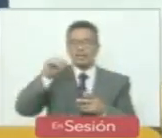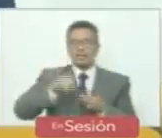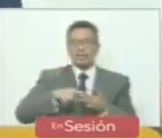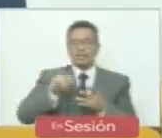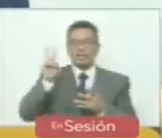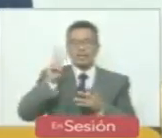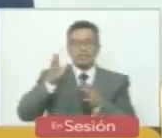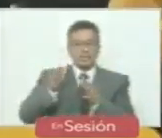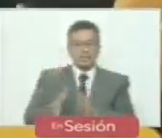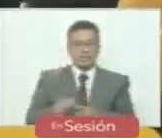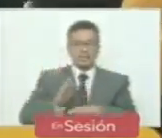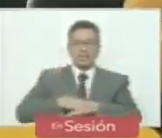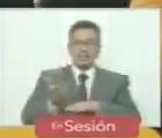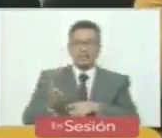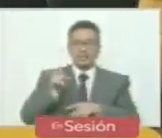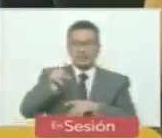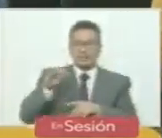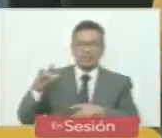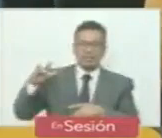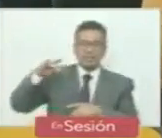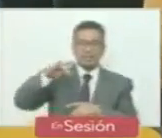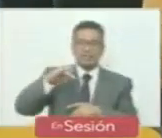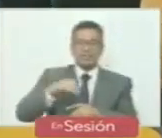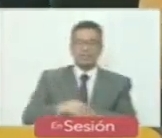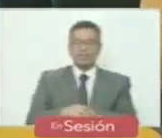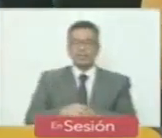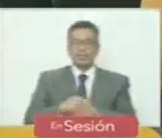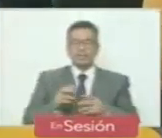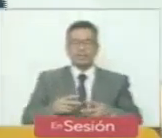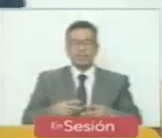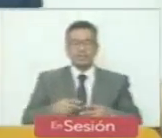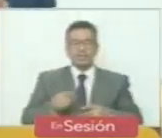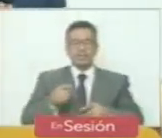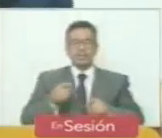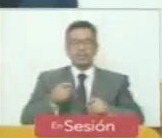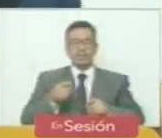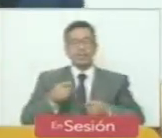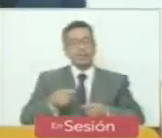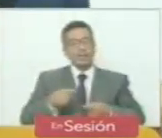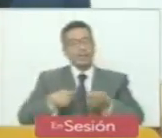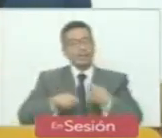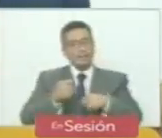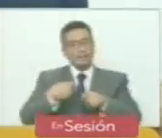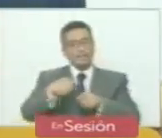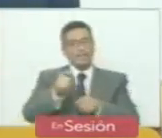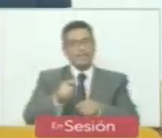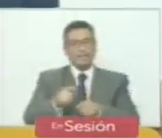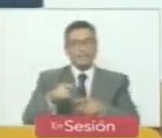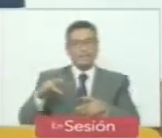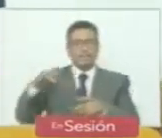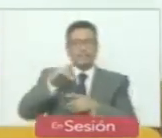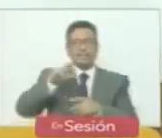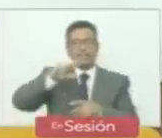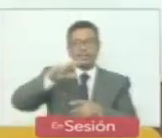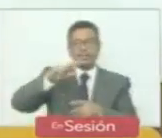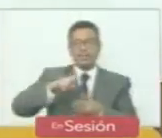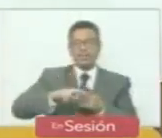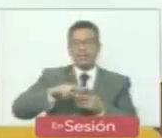francés-iraní-venezolano. Porque ese avión se lo vendió Air France a Irán.